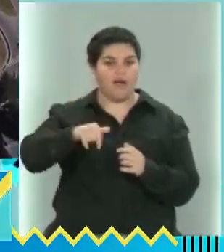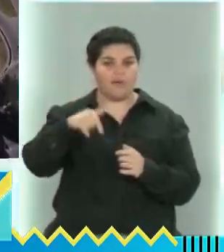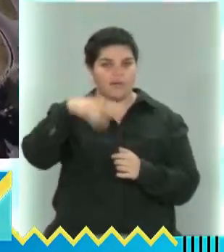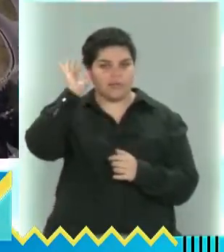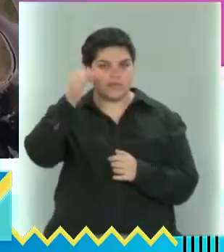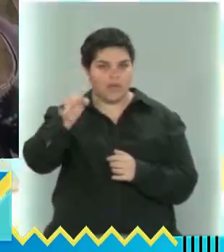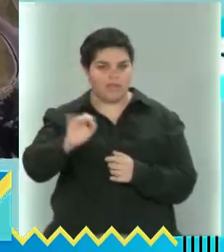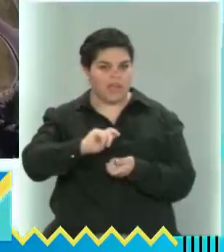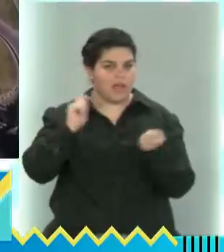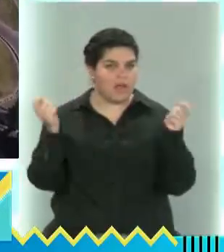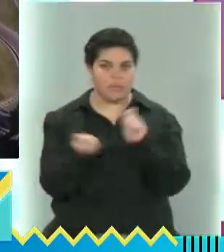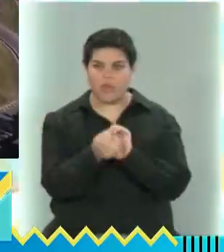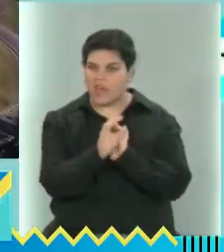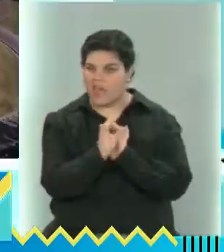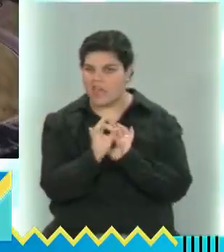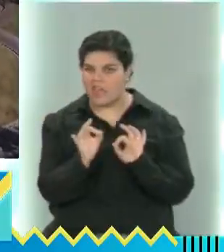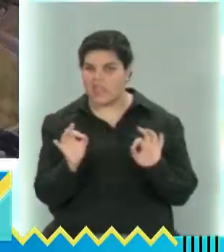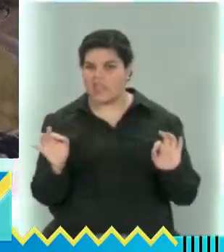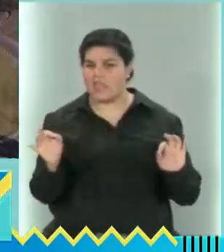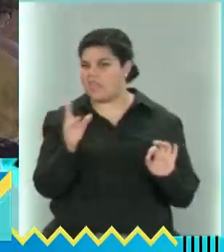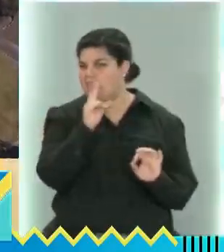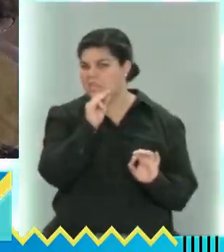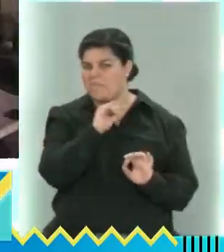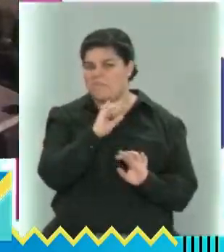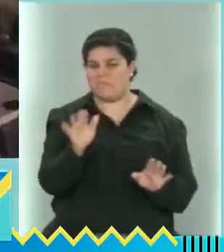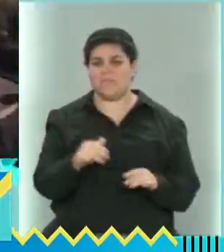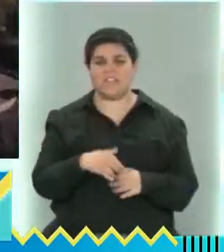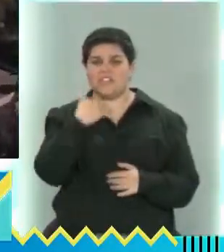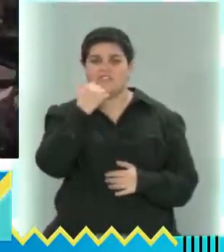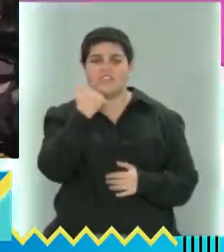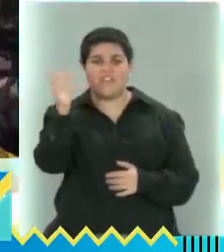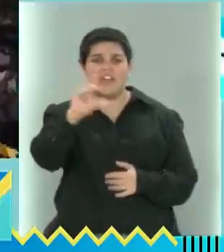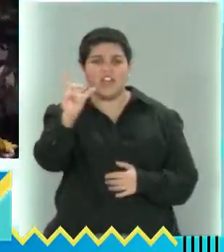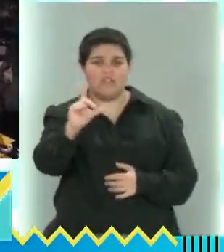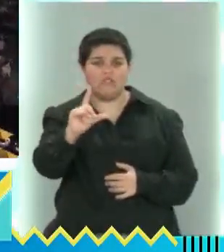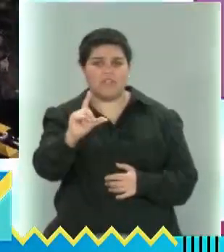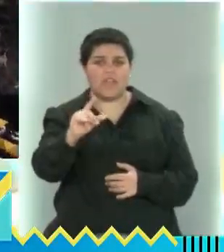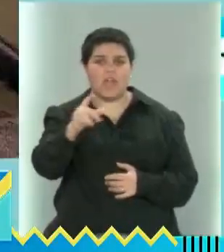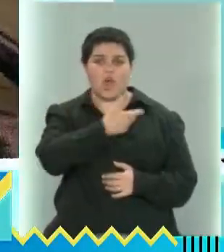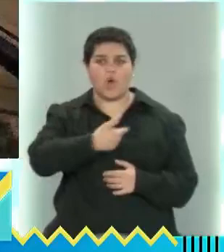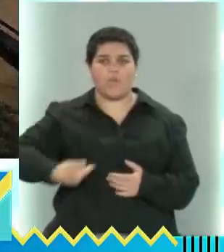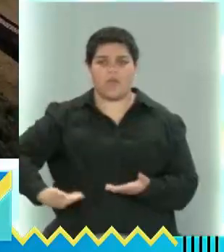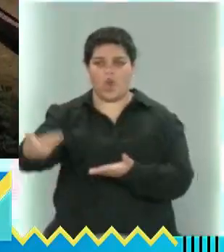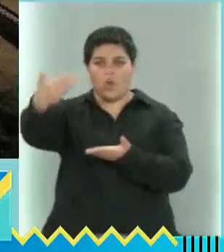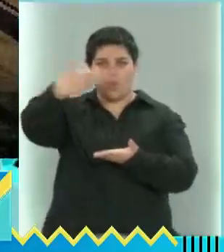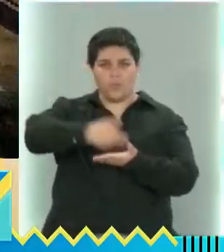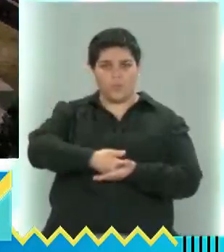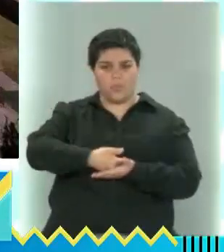habido ningún cambio, y no tenemos certeza de que el día lunes el ofrecimiento del gobierno satisfaga